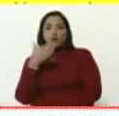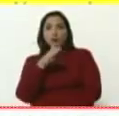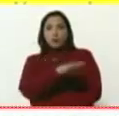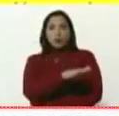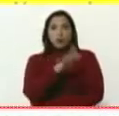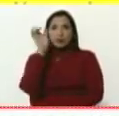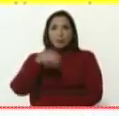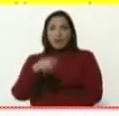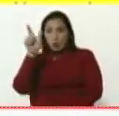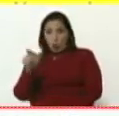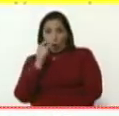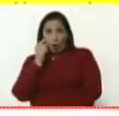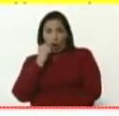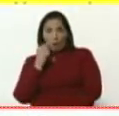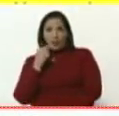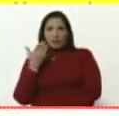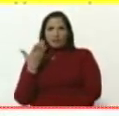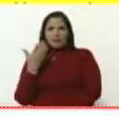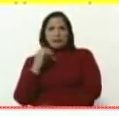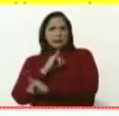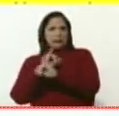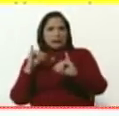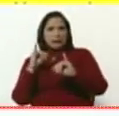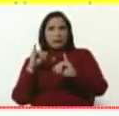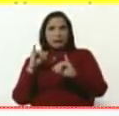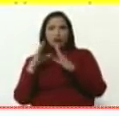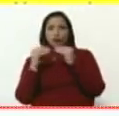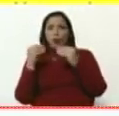estado en todas las jugadas de